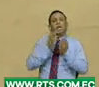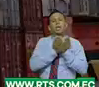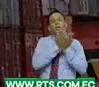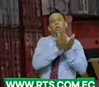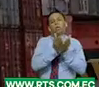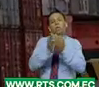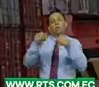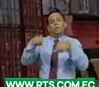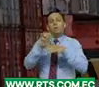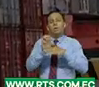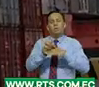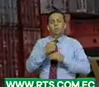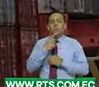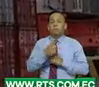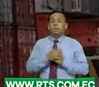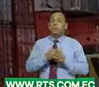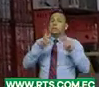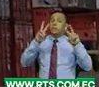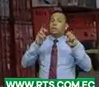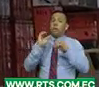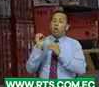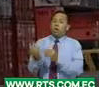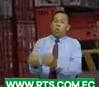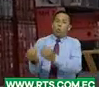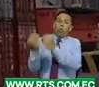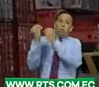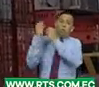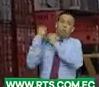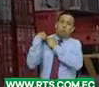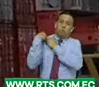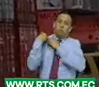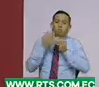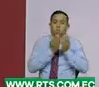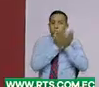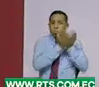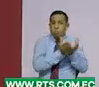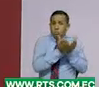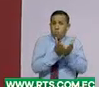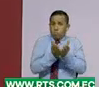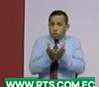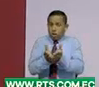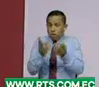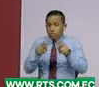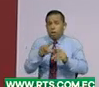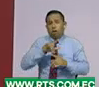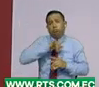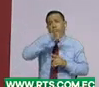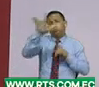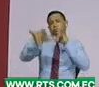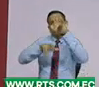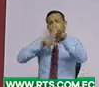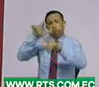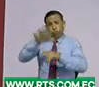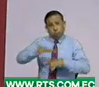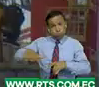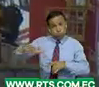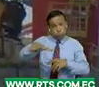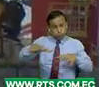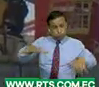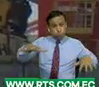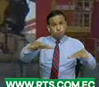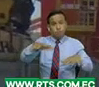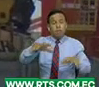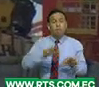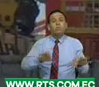sobre la obligación de puertos y aeropuertos de implementar a sus inspecciones nueva